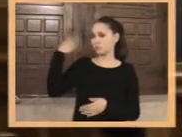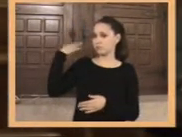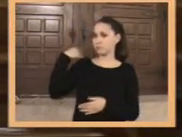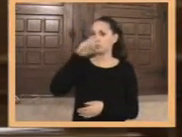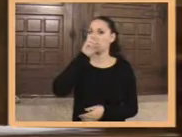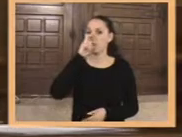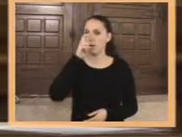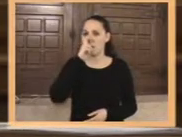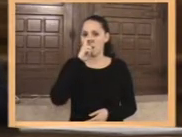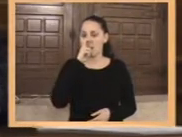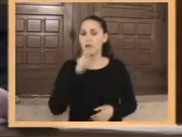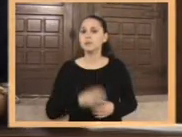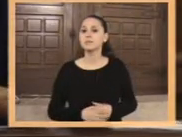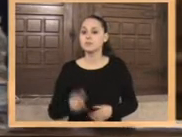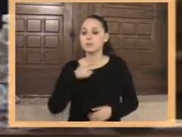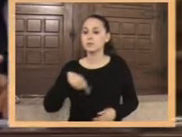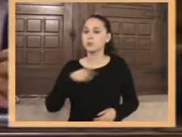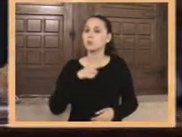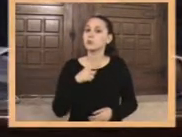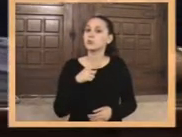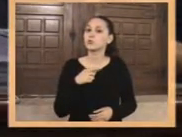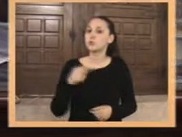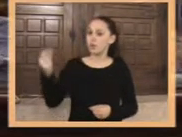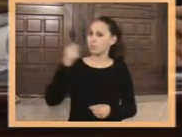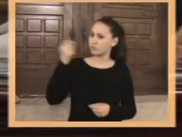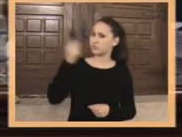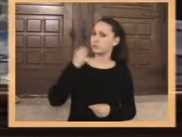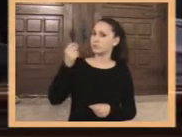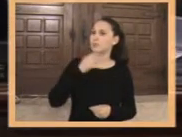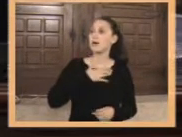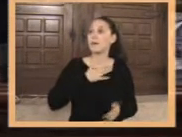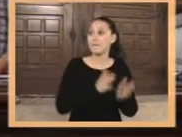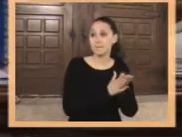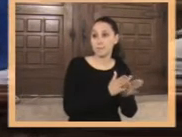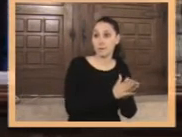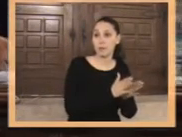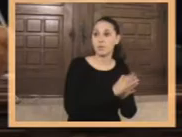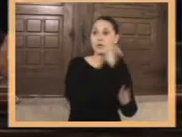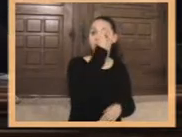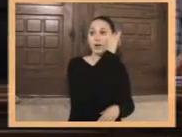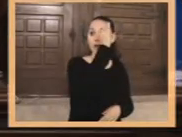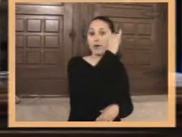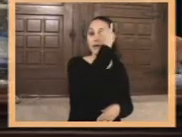gobierno regional, nosotros recibíamos de esa bancada las críticas a mi compañero, que fue jefe de personal del hospital